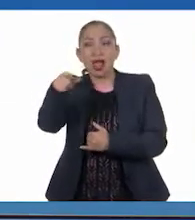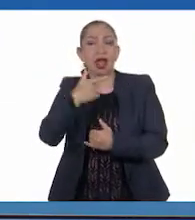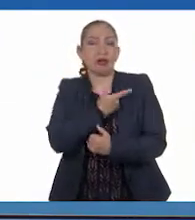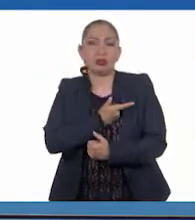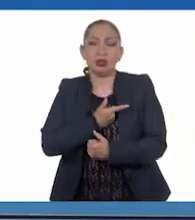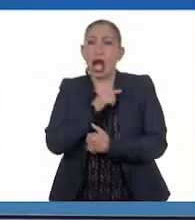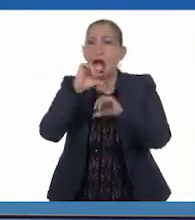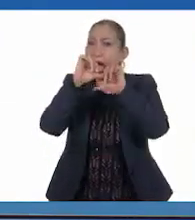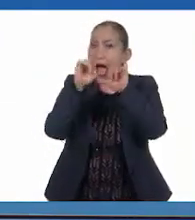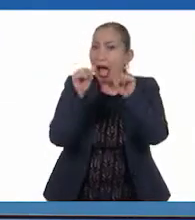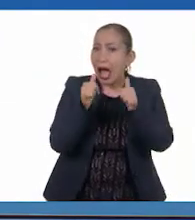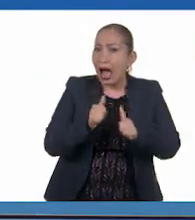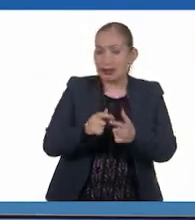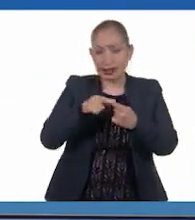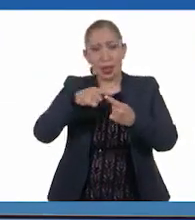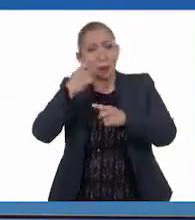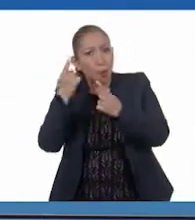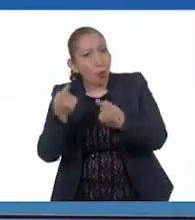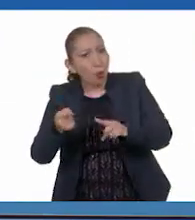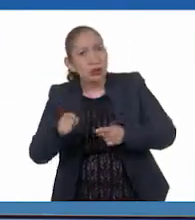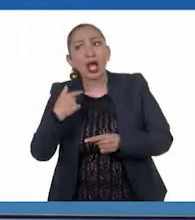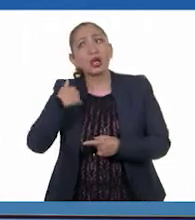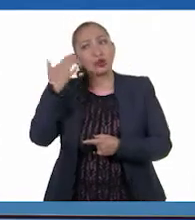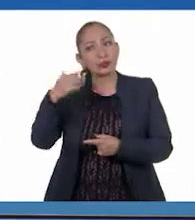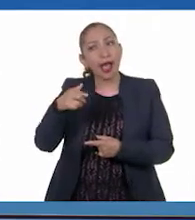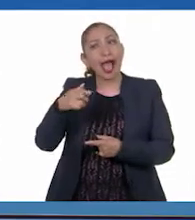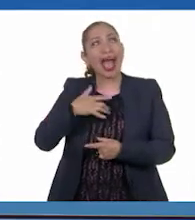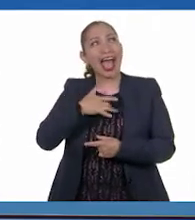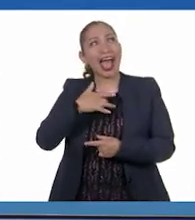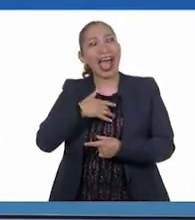gusta el arte y la música y...